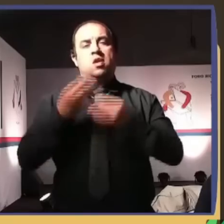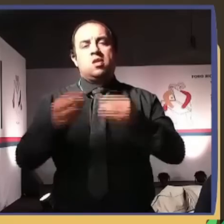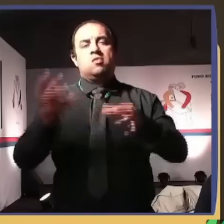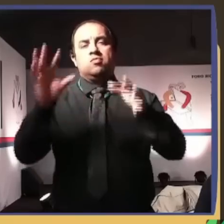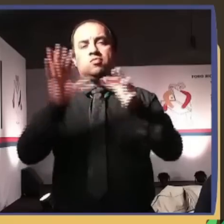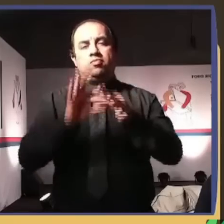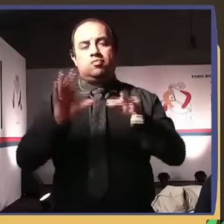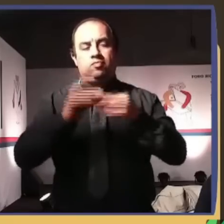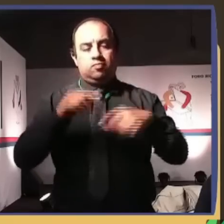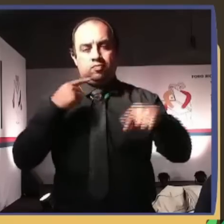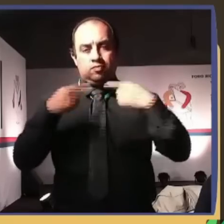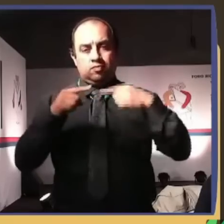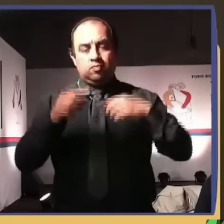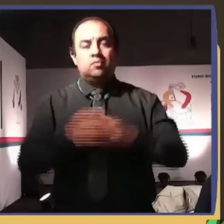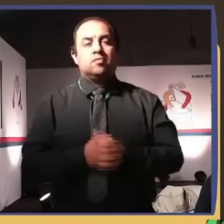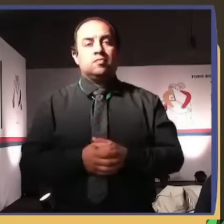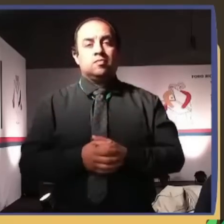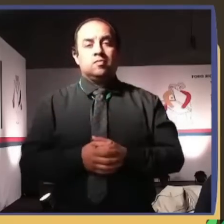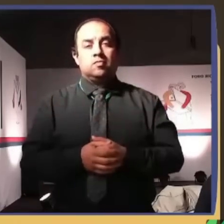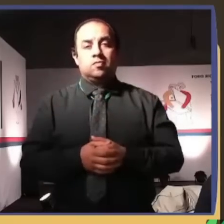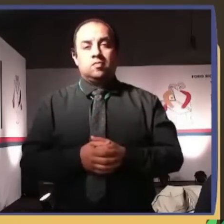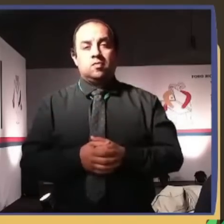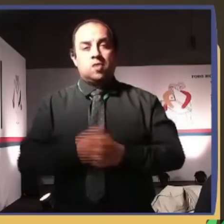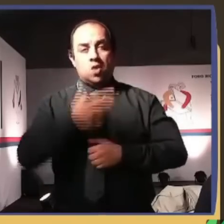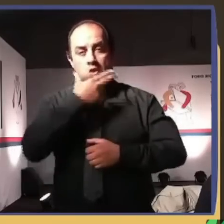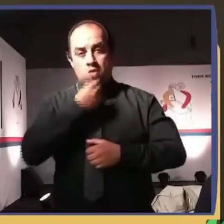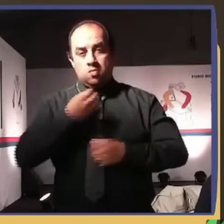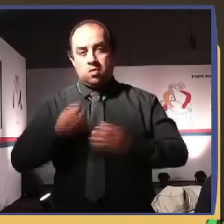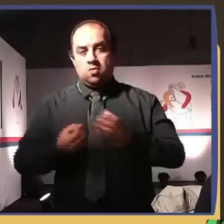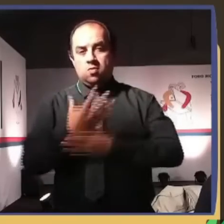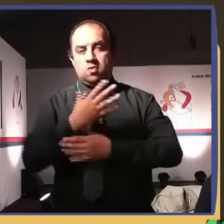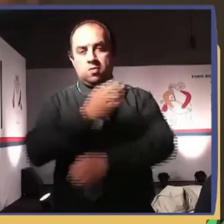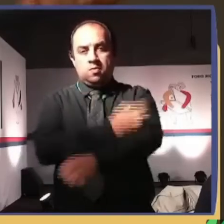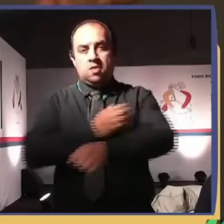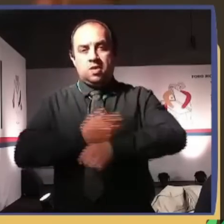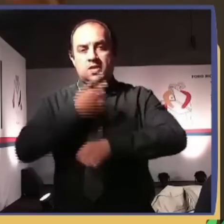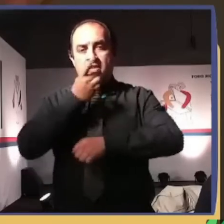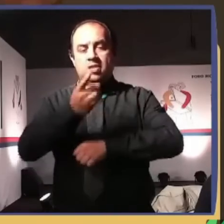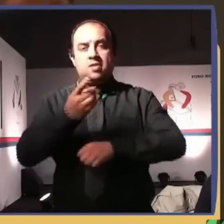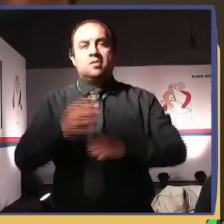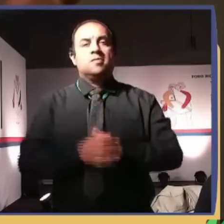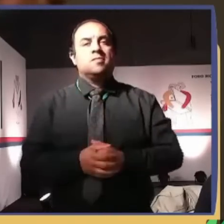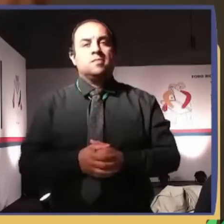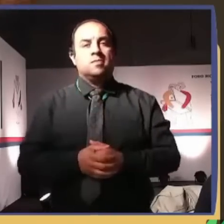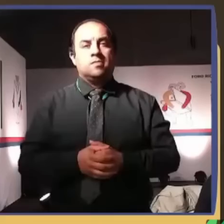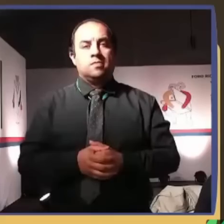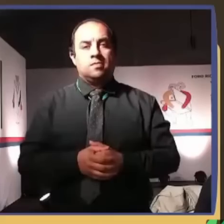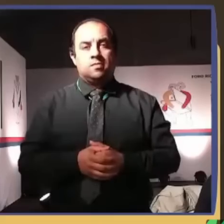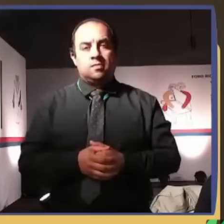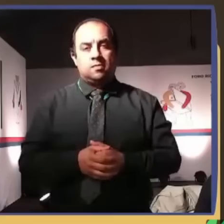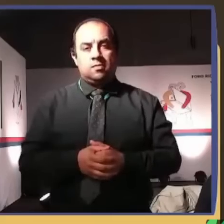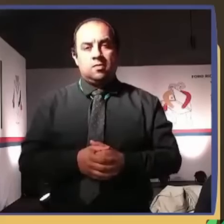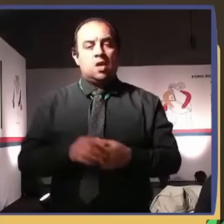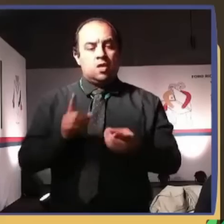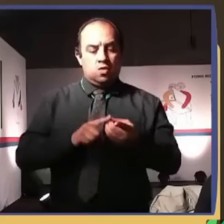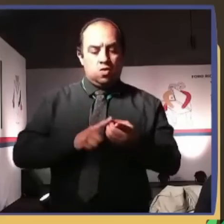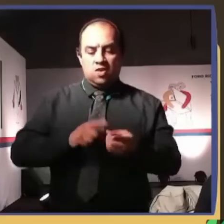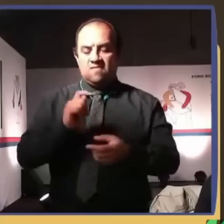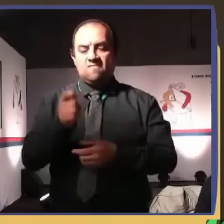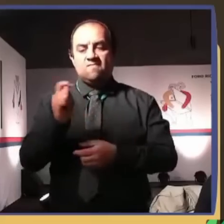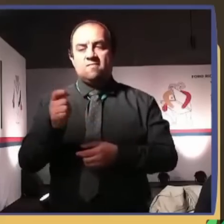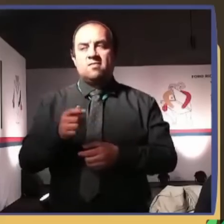El hombre nuevo, compañeros, decía, ¿y dónde anda el hombre nuevo, no? ¿Dónde está? ¿Qué es eso? ¿Quién